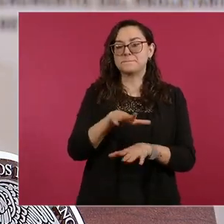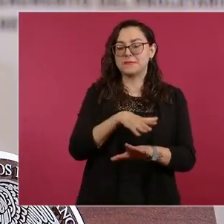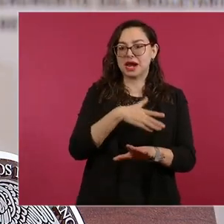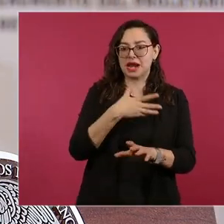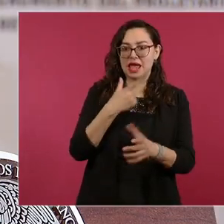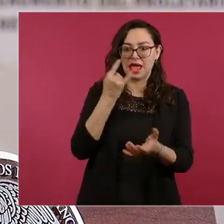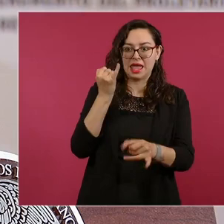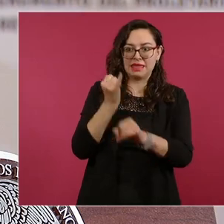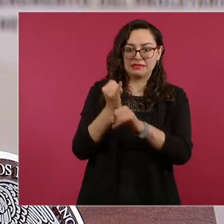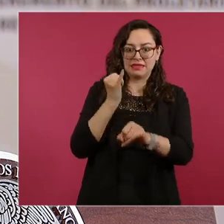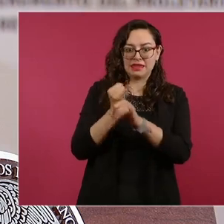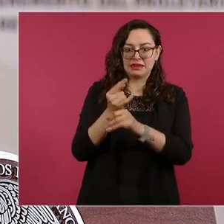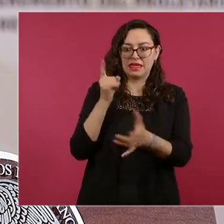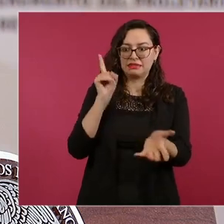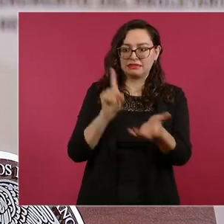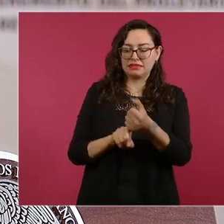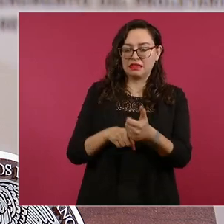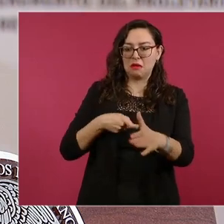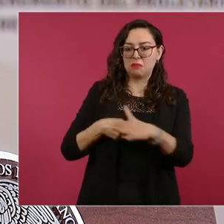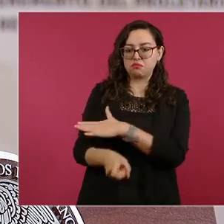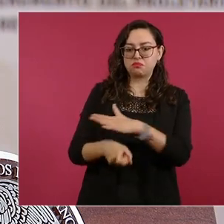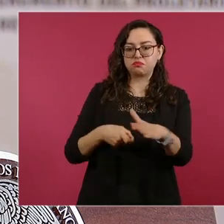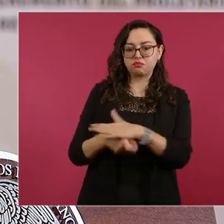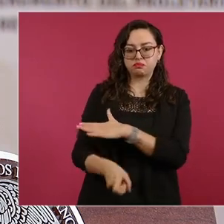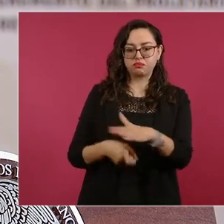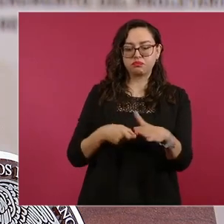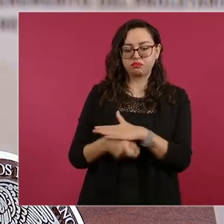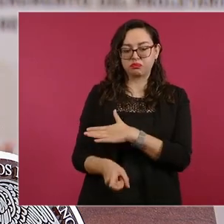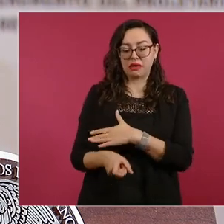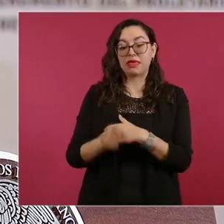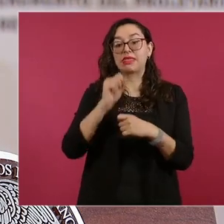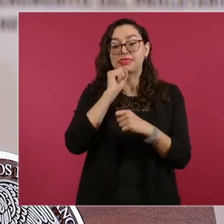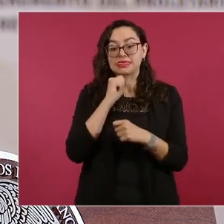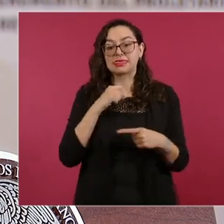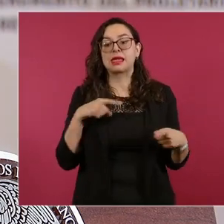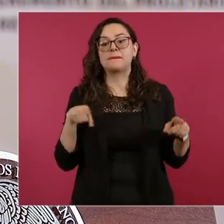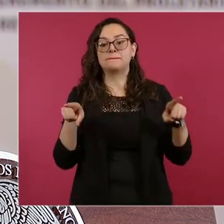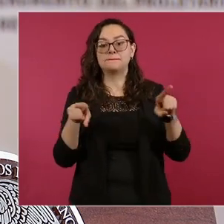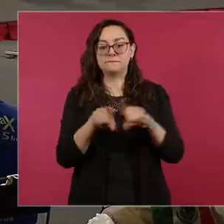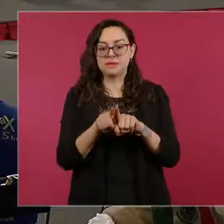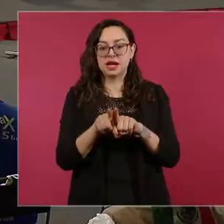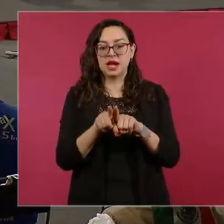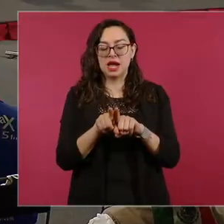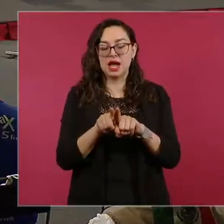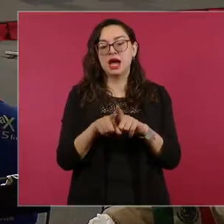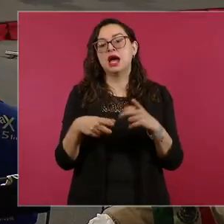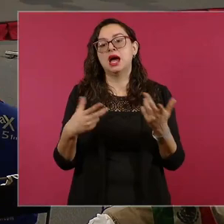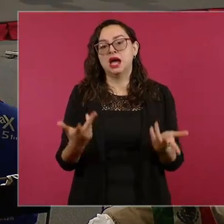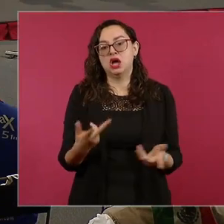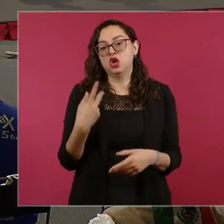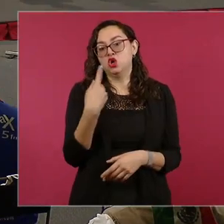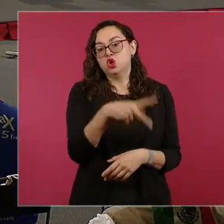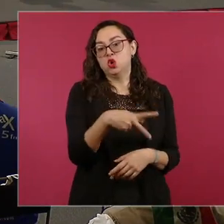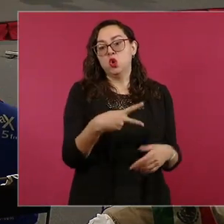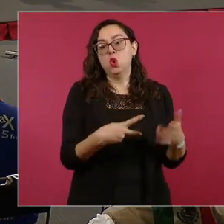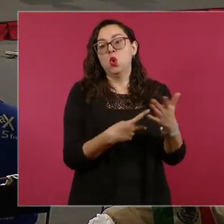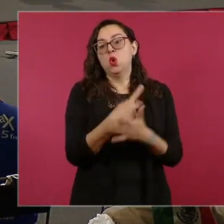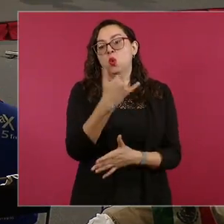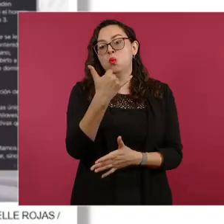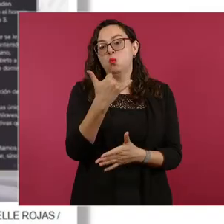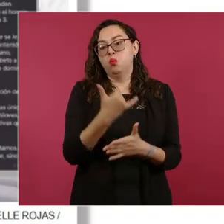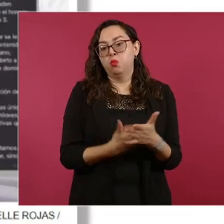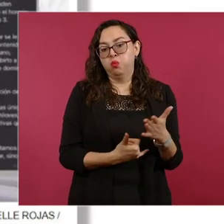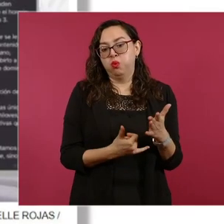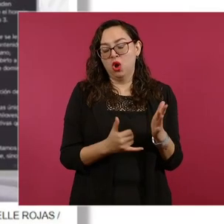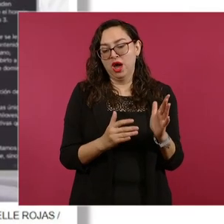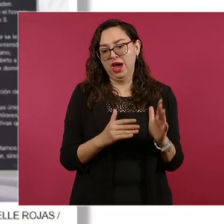redes sociales, especialmente Twitter, sino también para llevar el proyecto que ellos le llaman tierra.